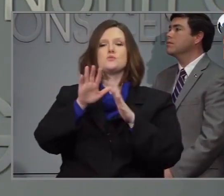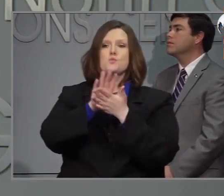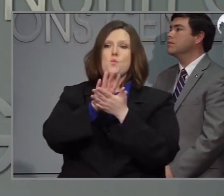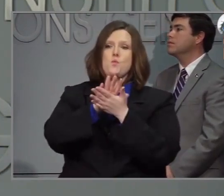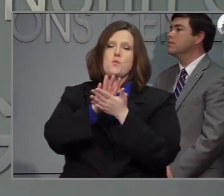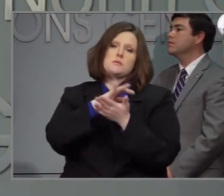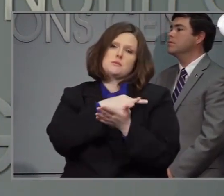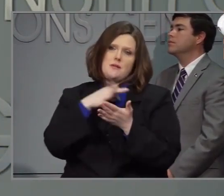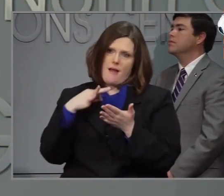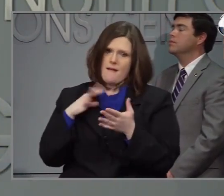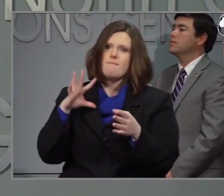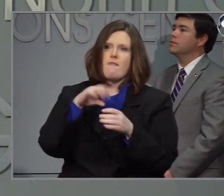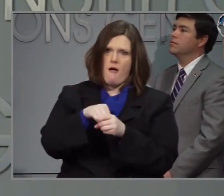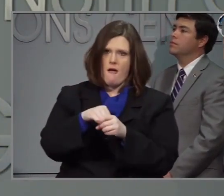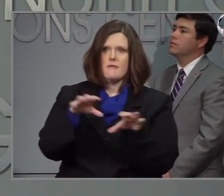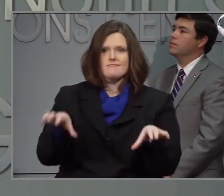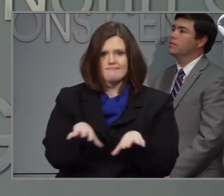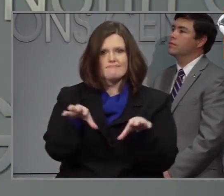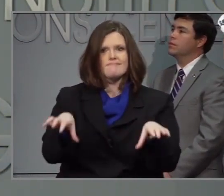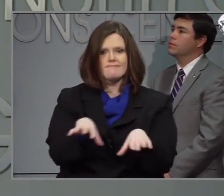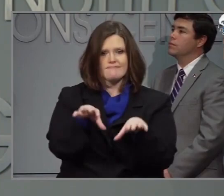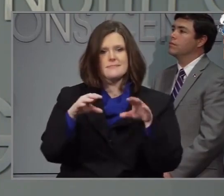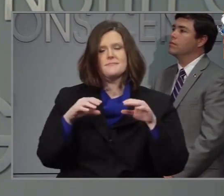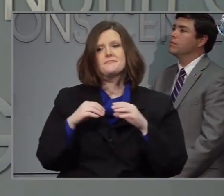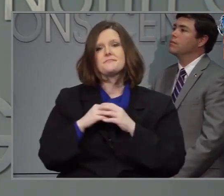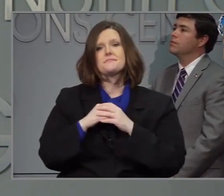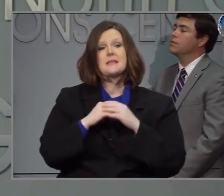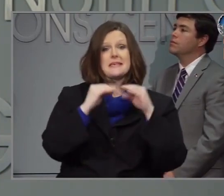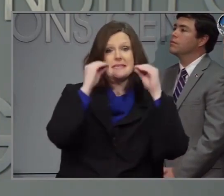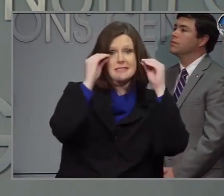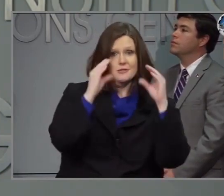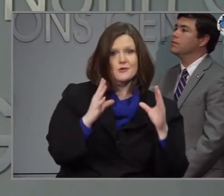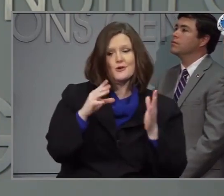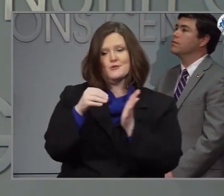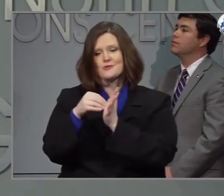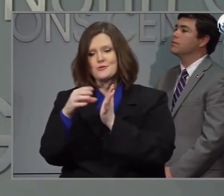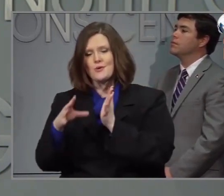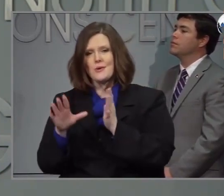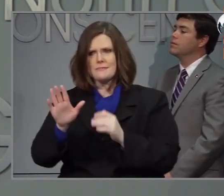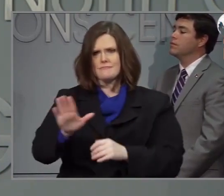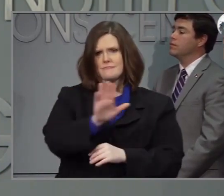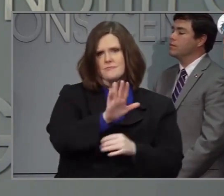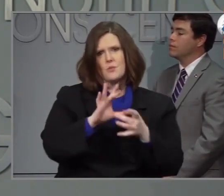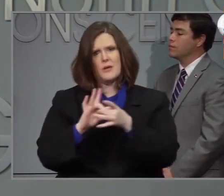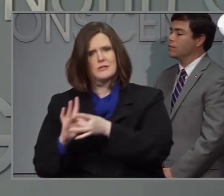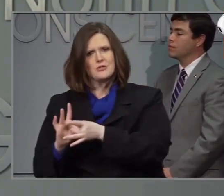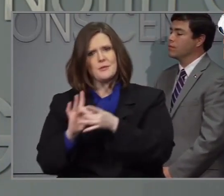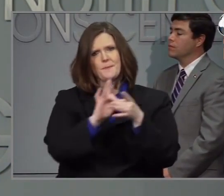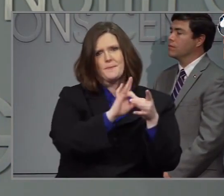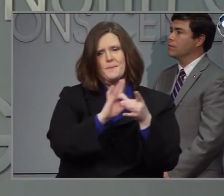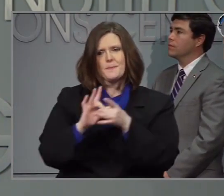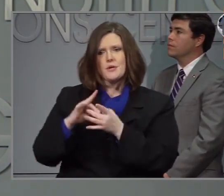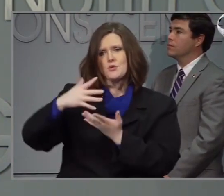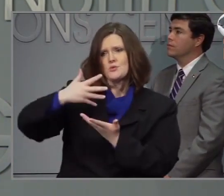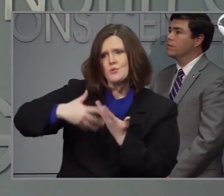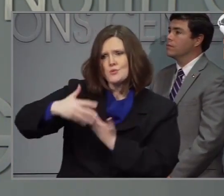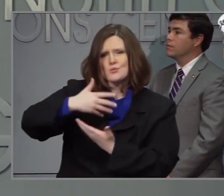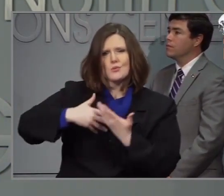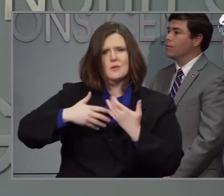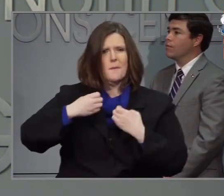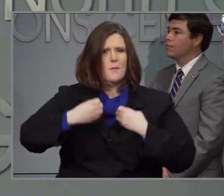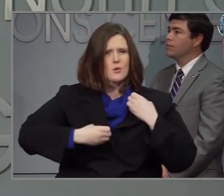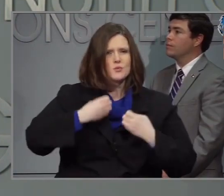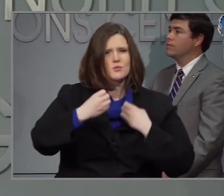también todos los todos han participado en todo el estado en las escuelas los maestros y estudiantes